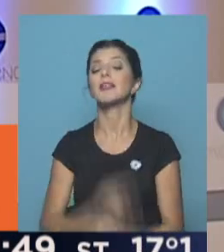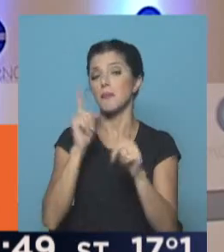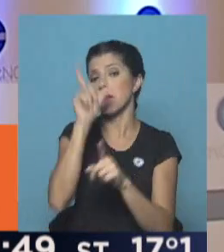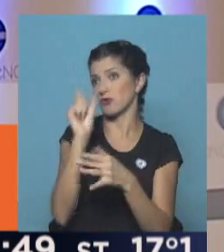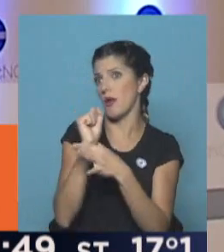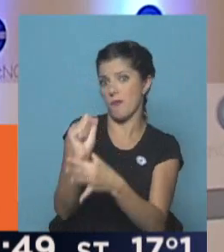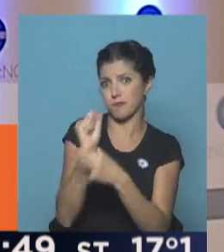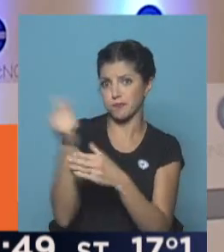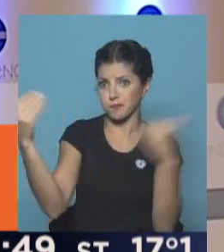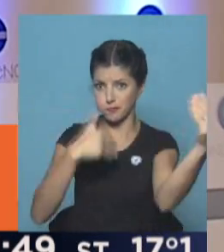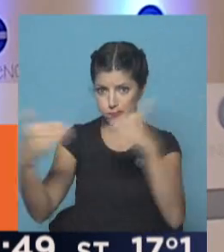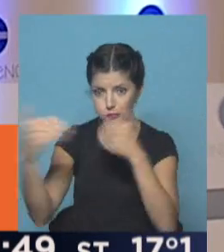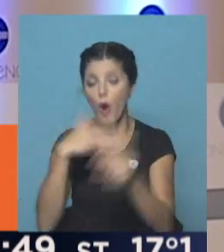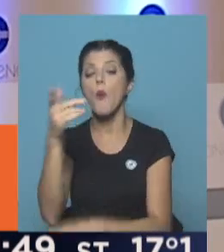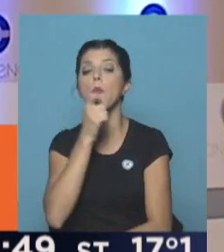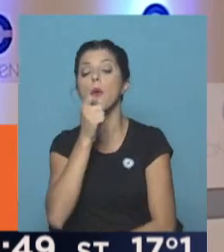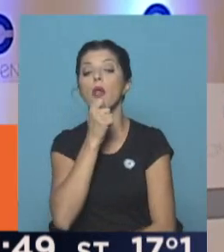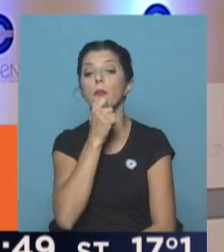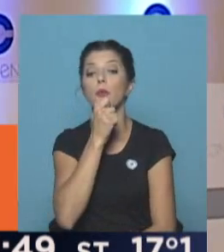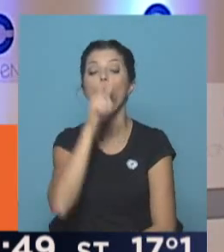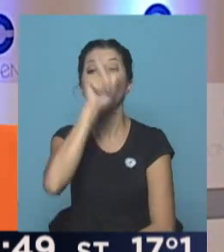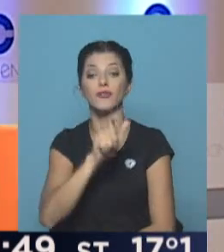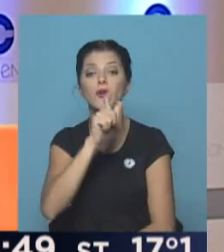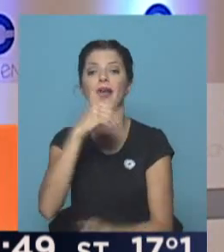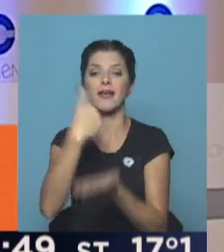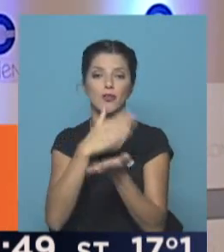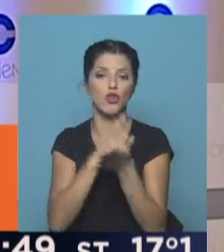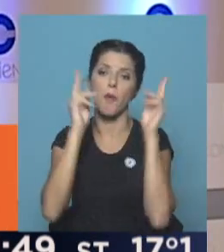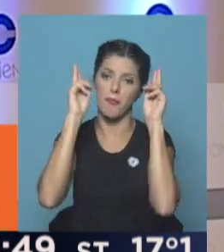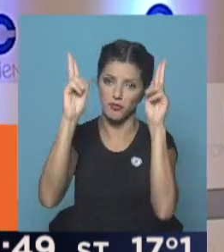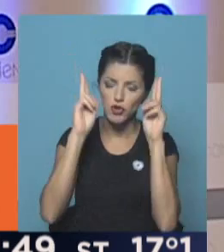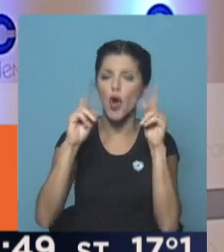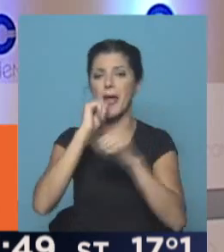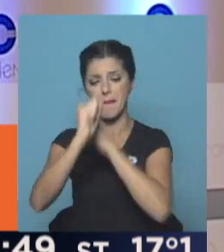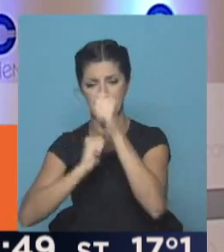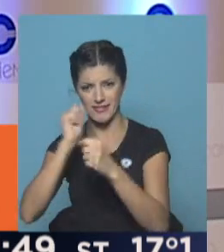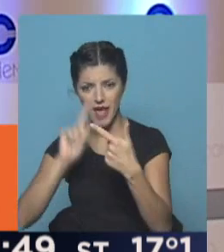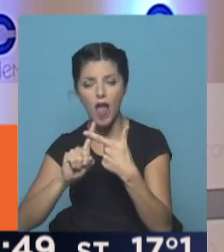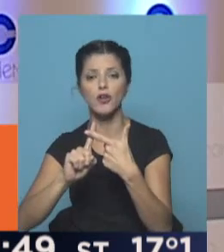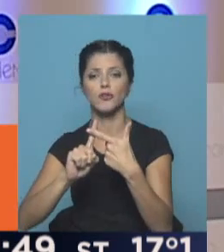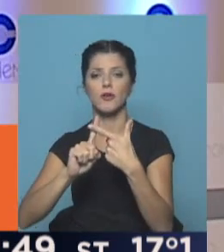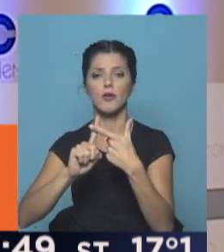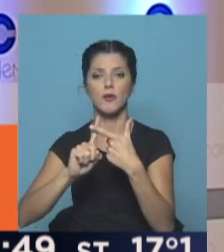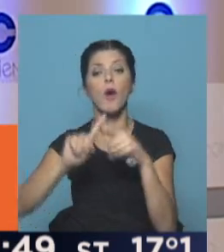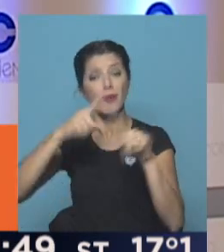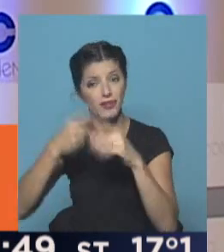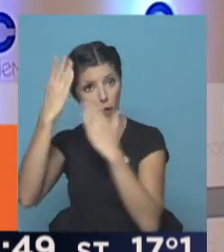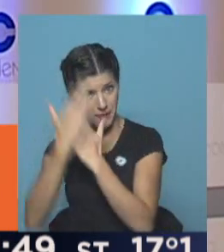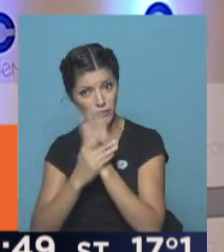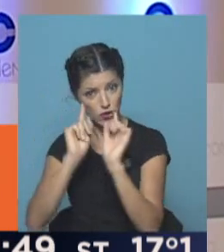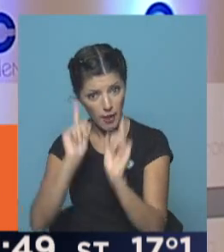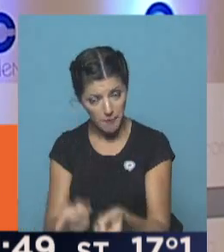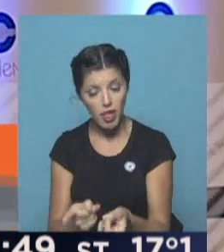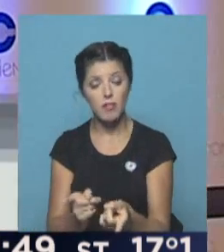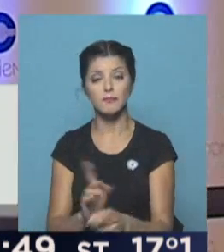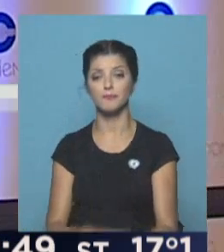personalidades. Pasaron por aquí gente del ámbito académico, empresarios, funcionarios políticos, ministros del gabinete.